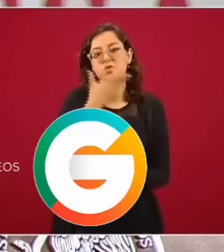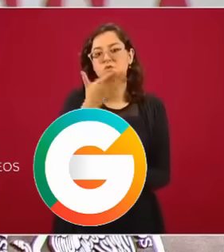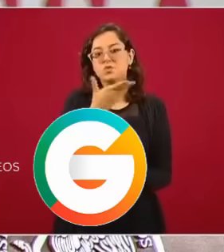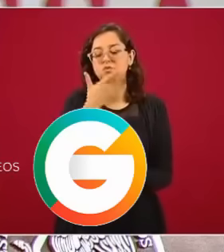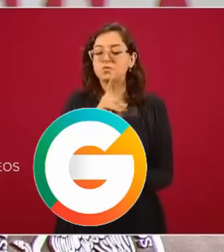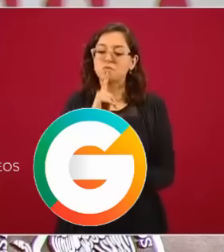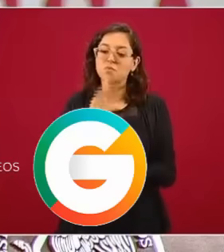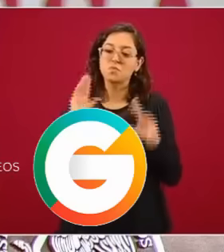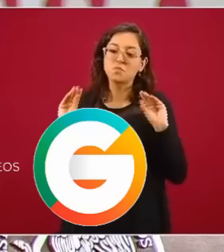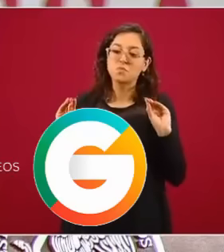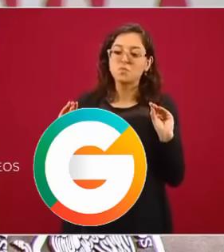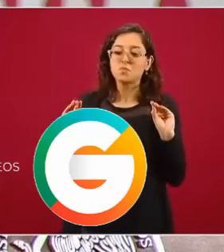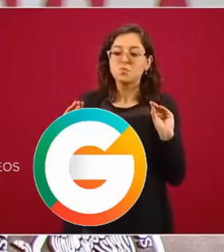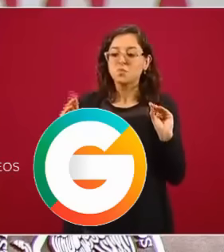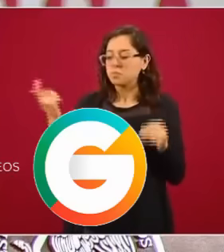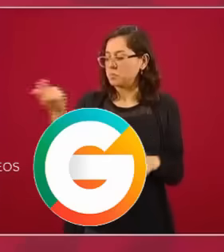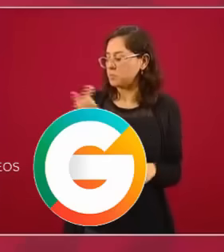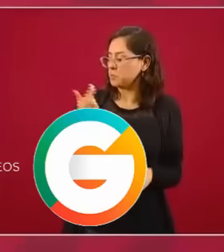guardaban silencio.